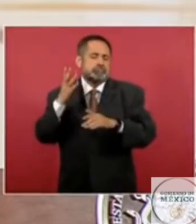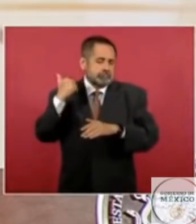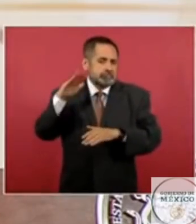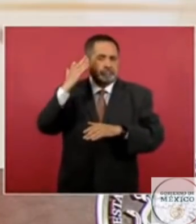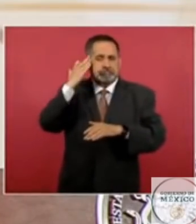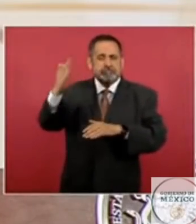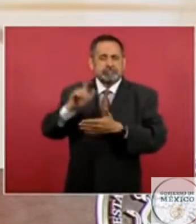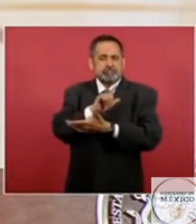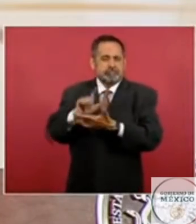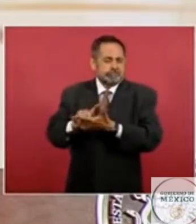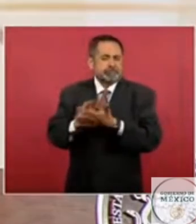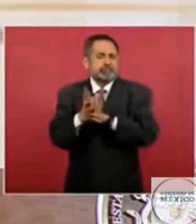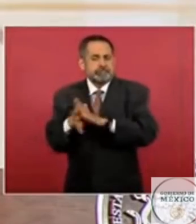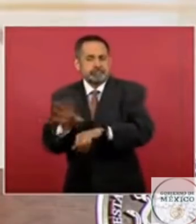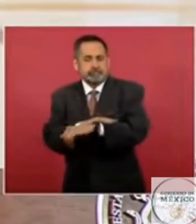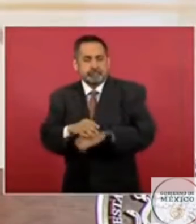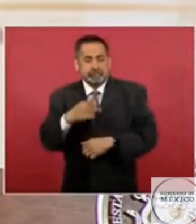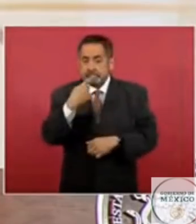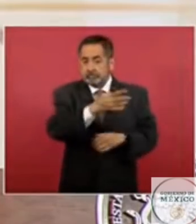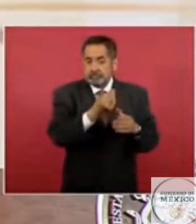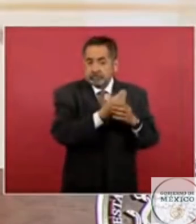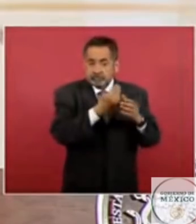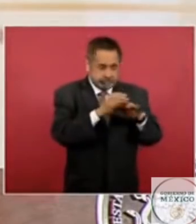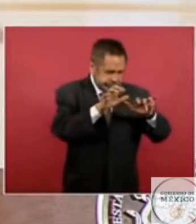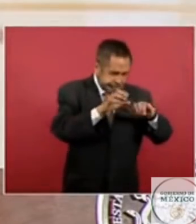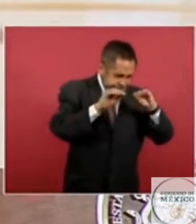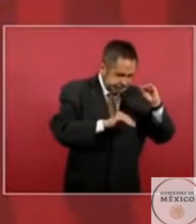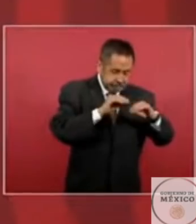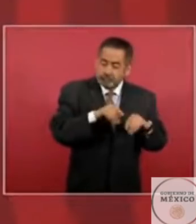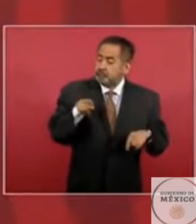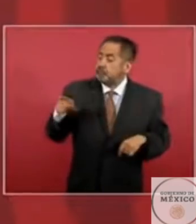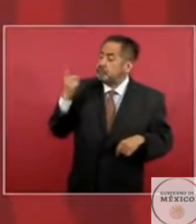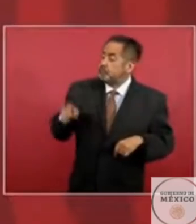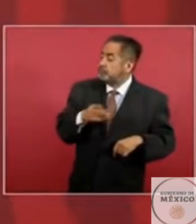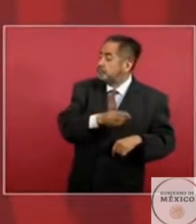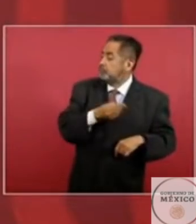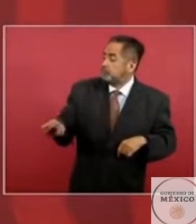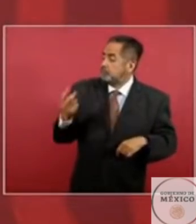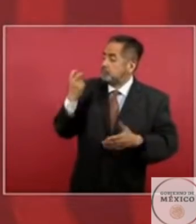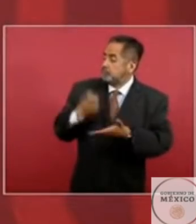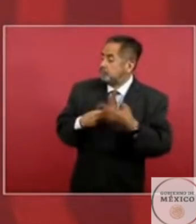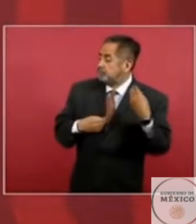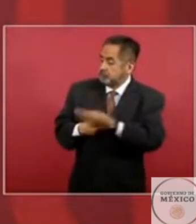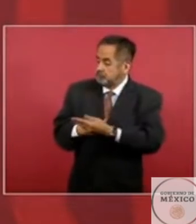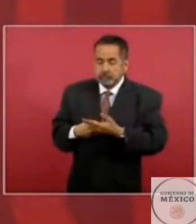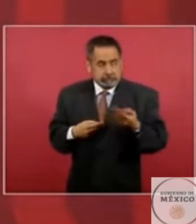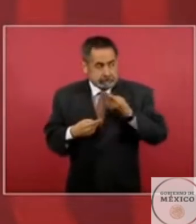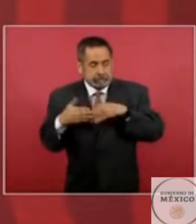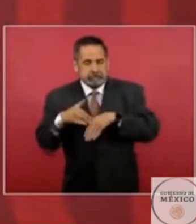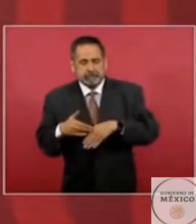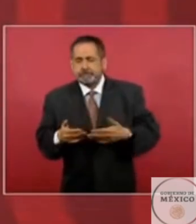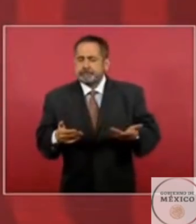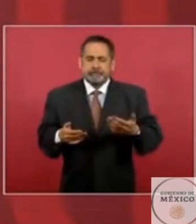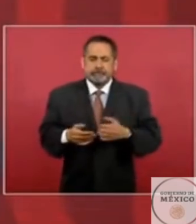puntos que quedaran establecidos en la reforma. El presidente López Obrador y Morena se los conceden. Pues, ¿qué